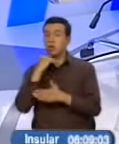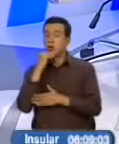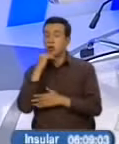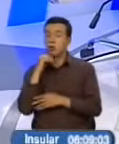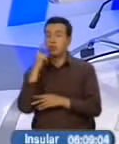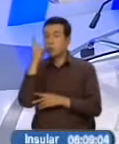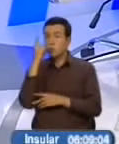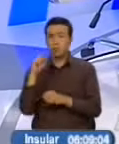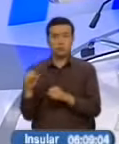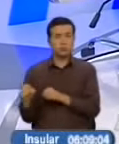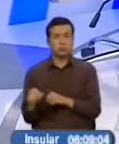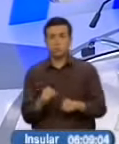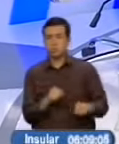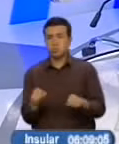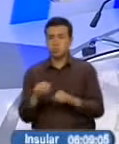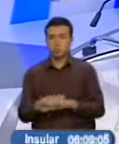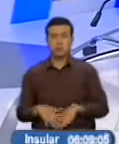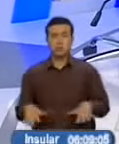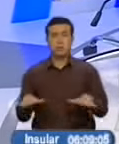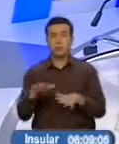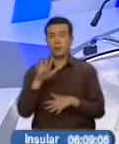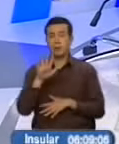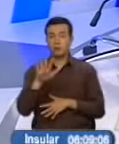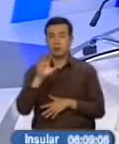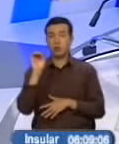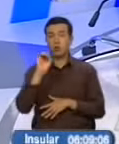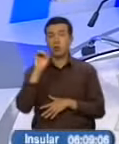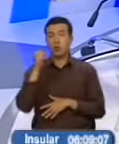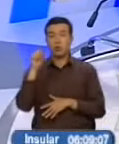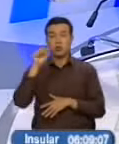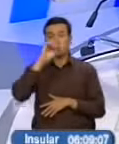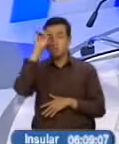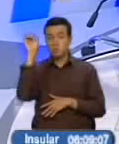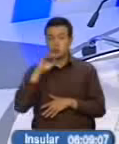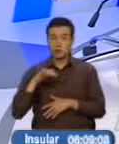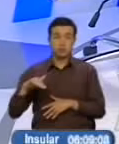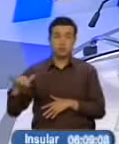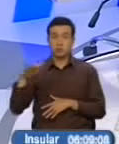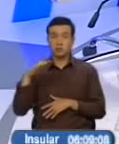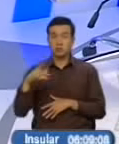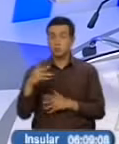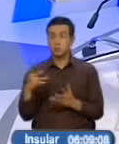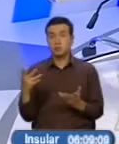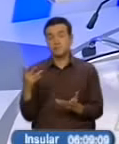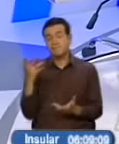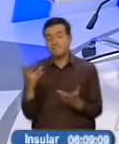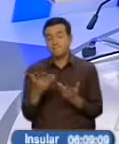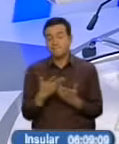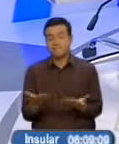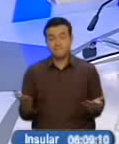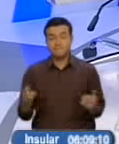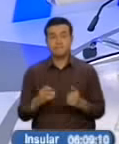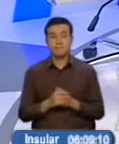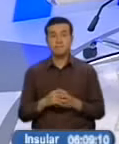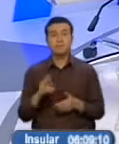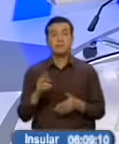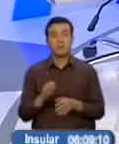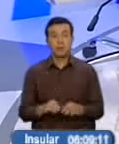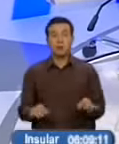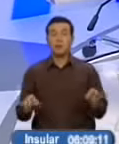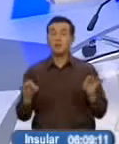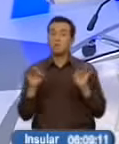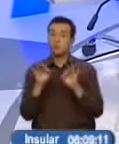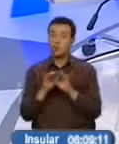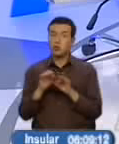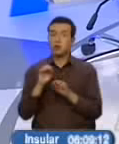por un solo siniestro en más del 5 o 10%. Si eso sucedería, probablemente sería conveniente